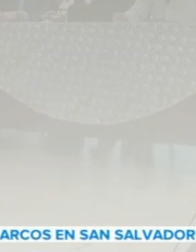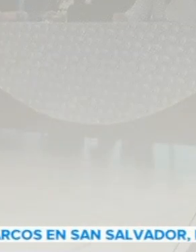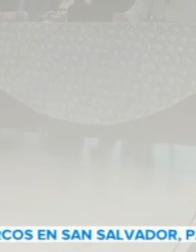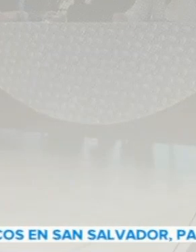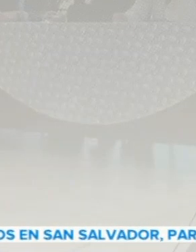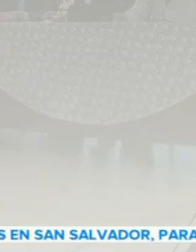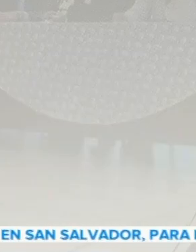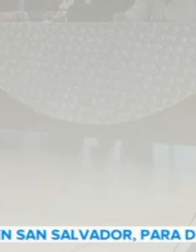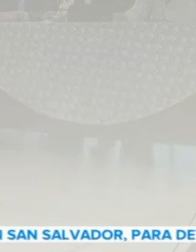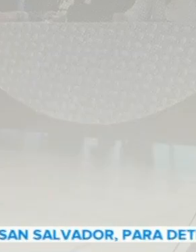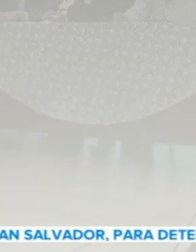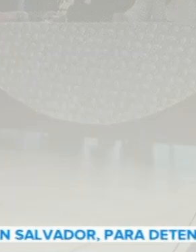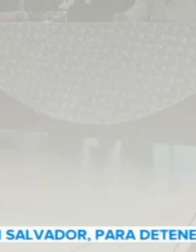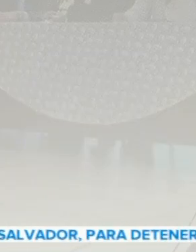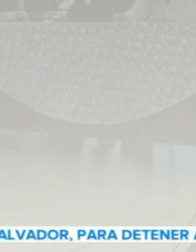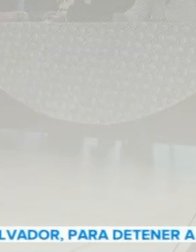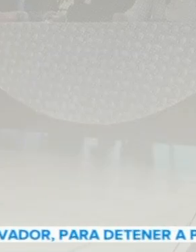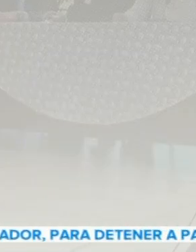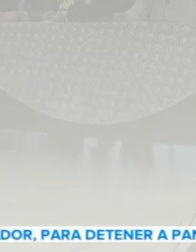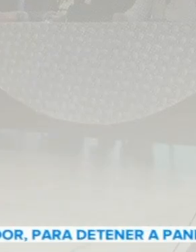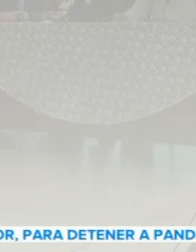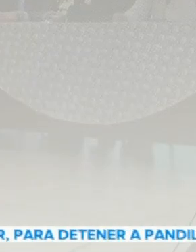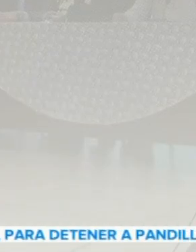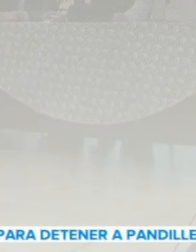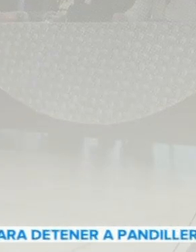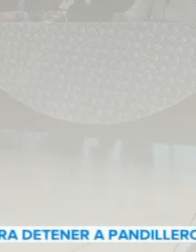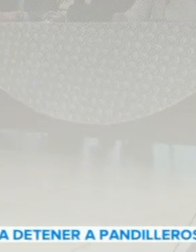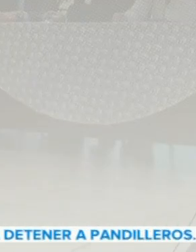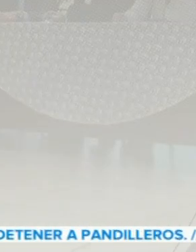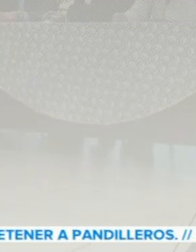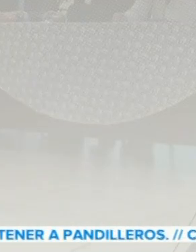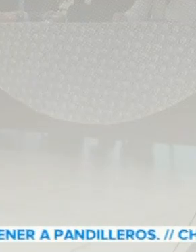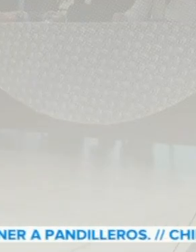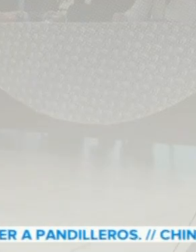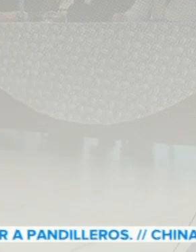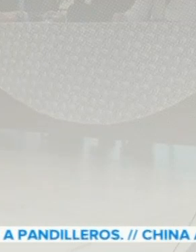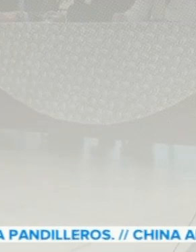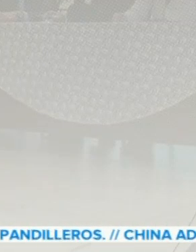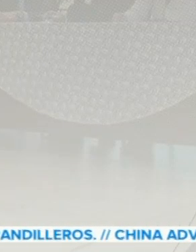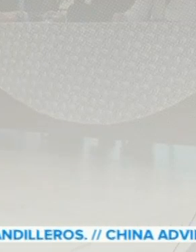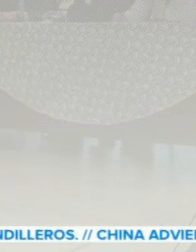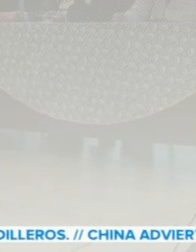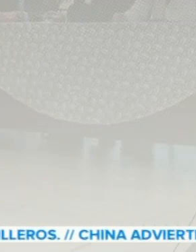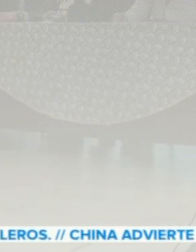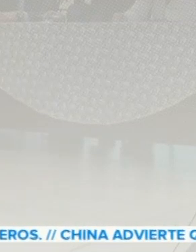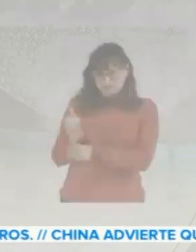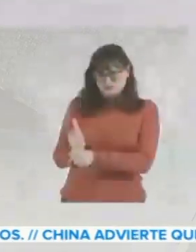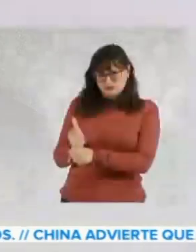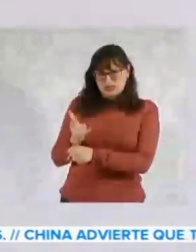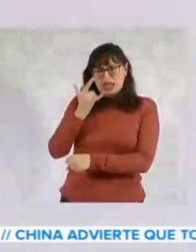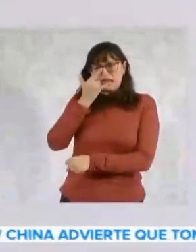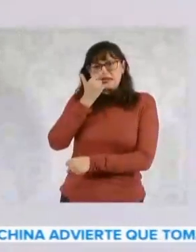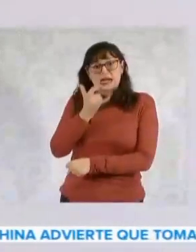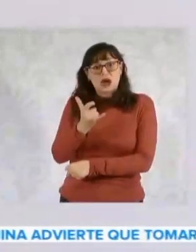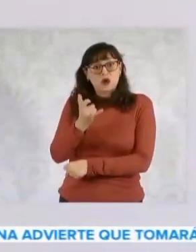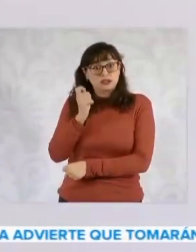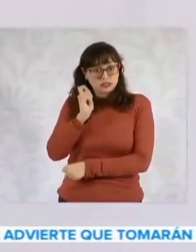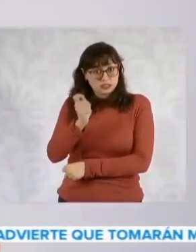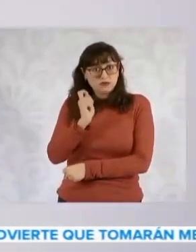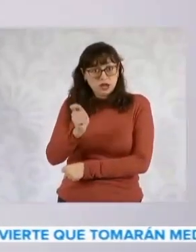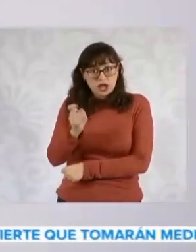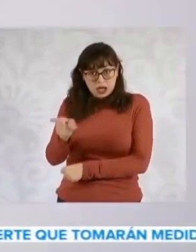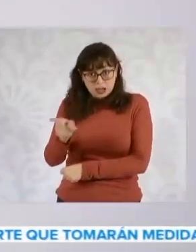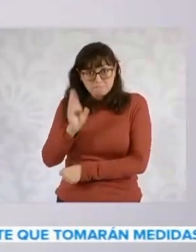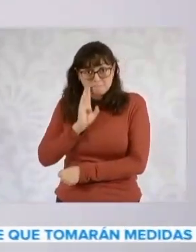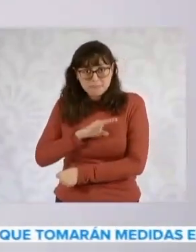económico 2025 que comenzará el próximo mes de noviembre además durante la conferencia los legisladores también se pronunciaron